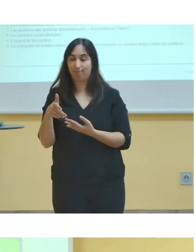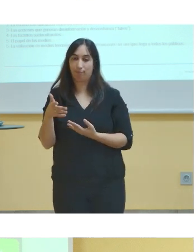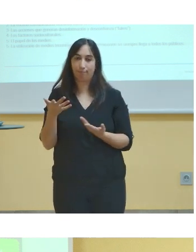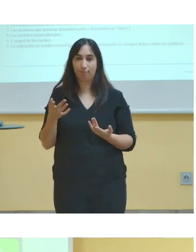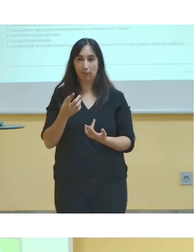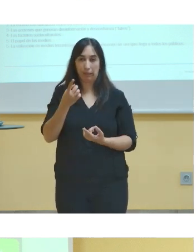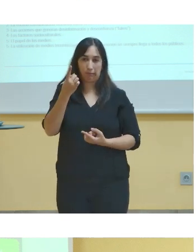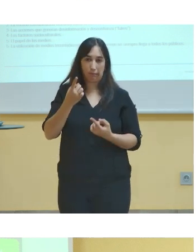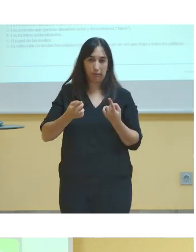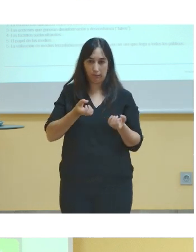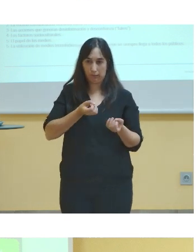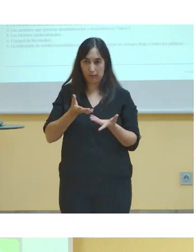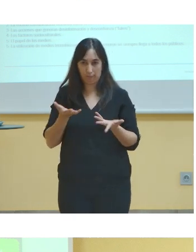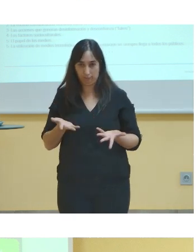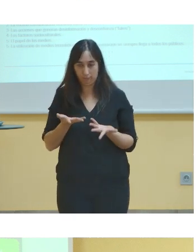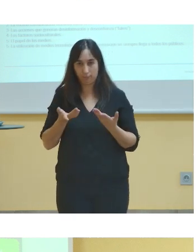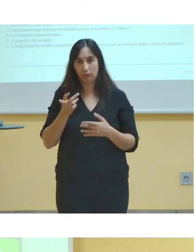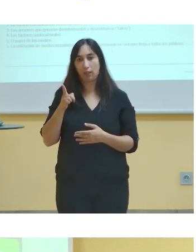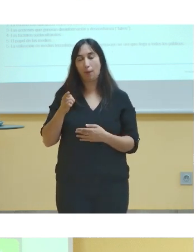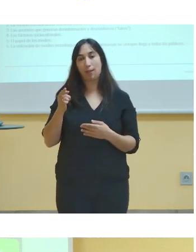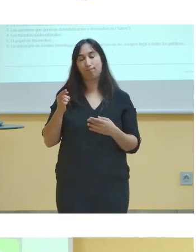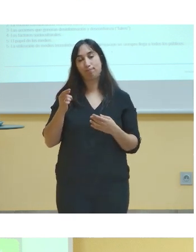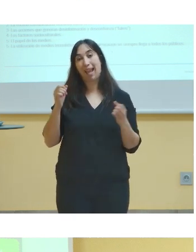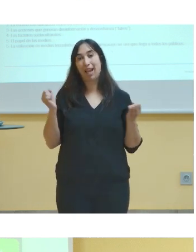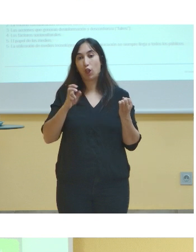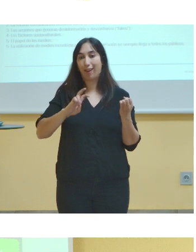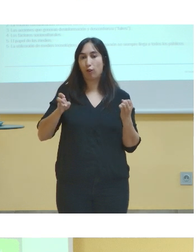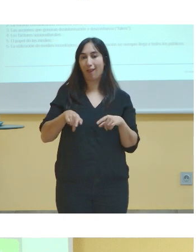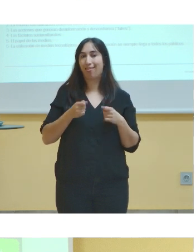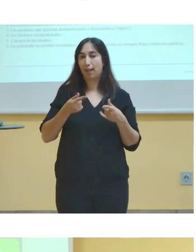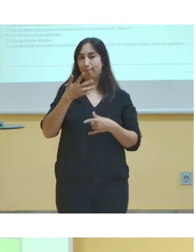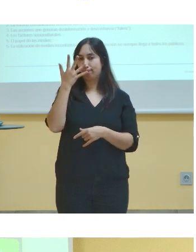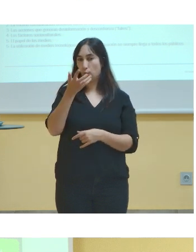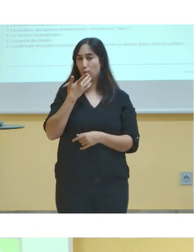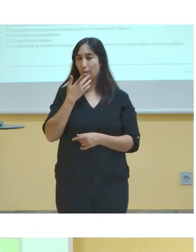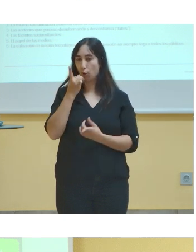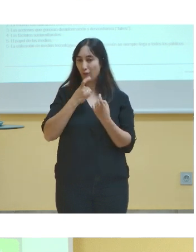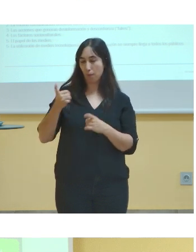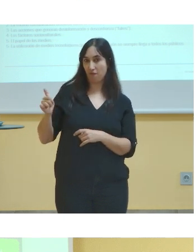¿no? Hay muchísimas acciones que generan desconfianza, todos estos fakes